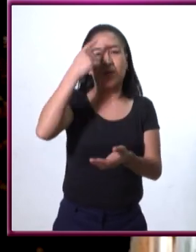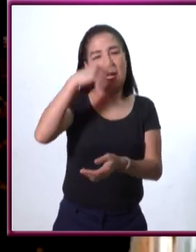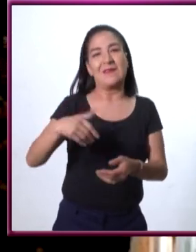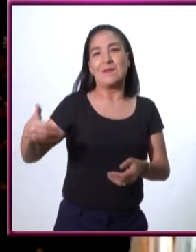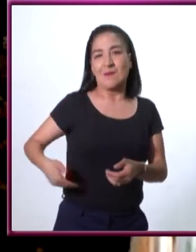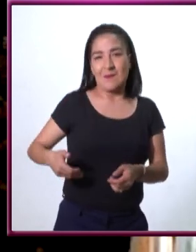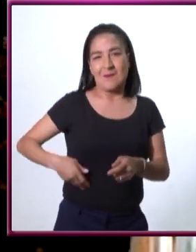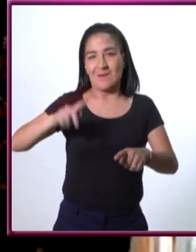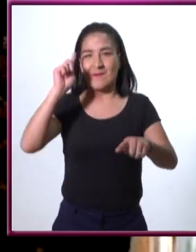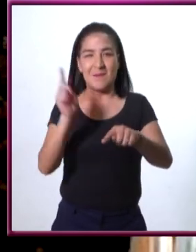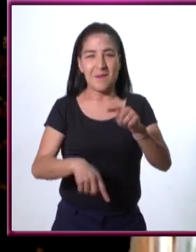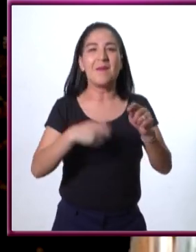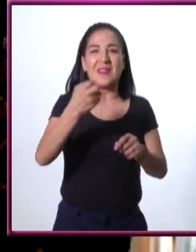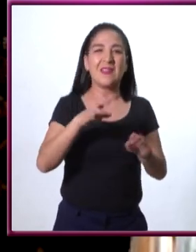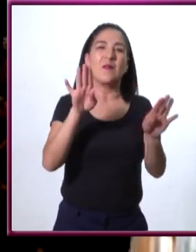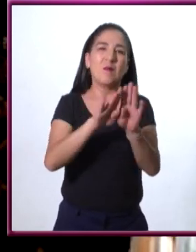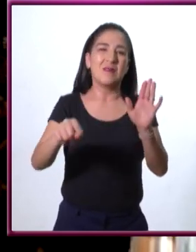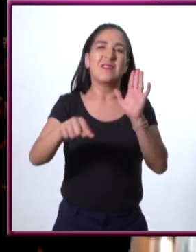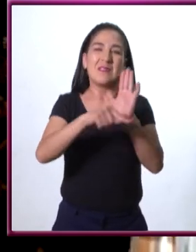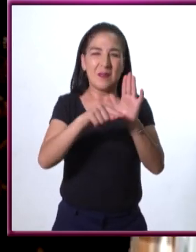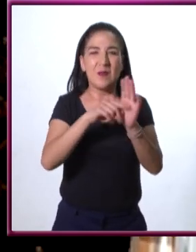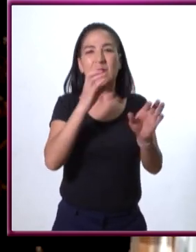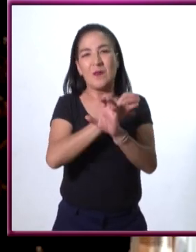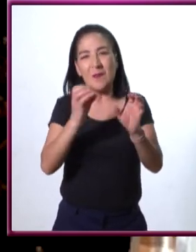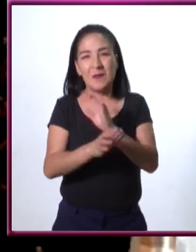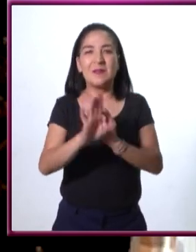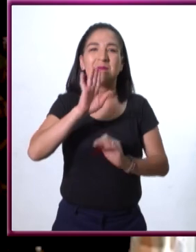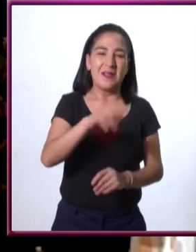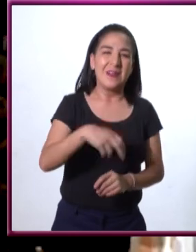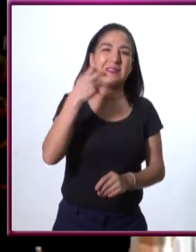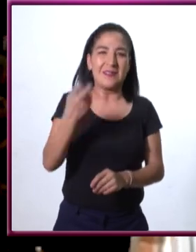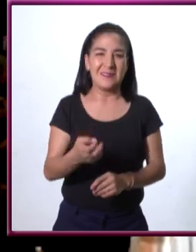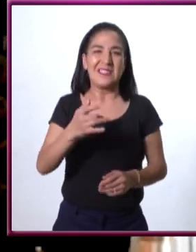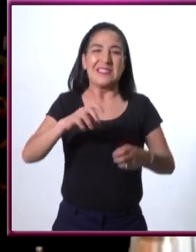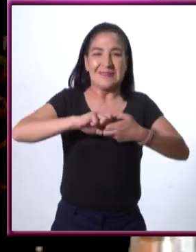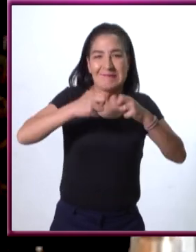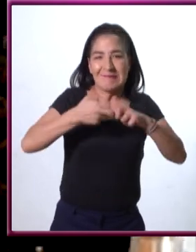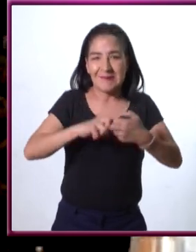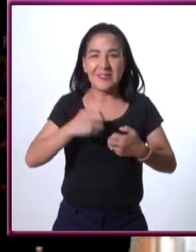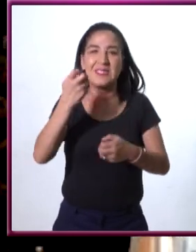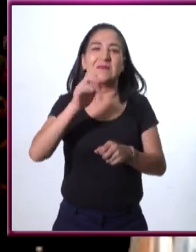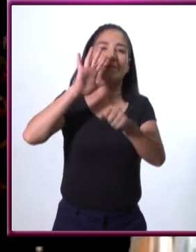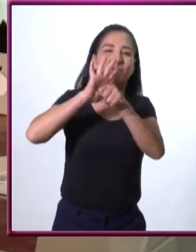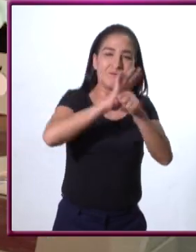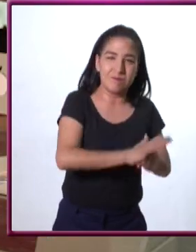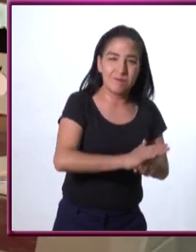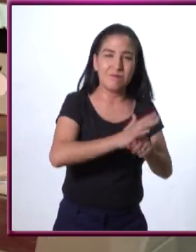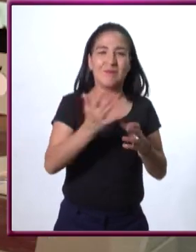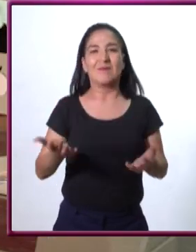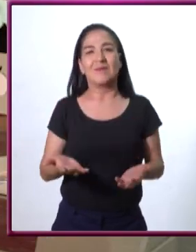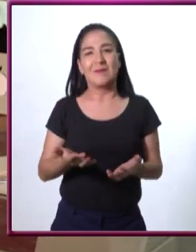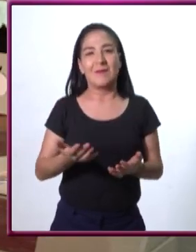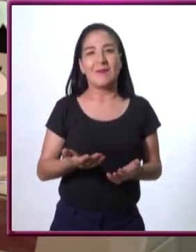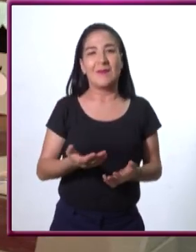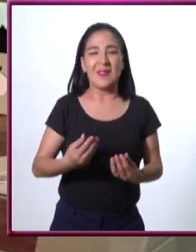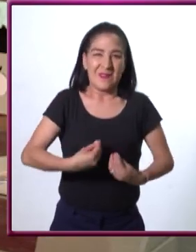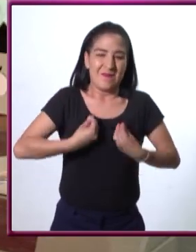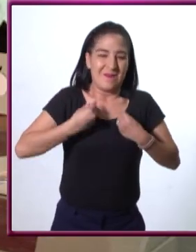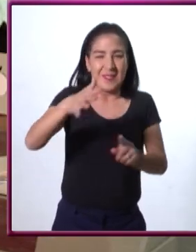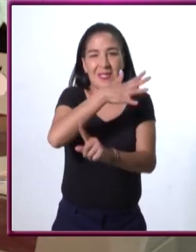en la enseñanza de habilidades, plus la corrección, es muy efectivo y muy exitoso.